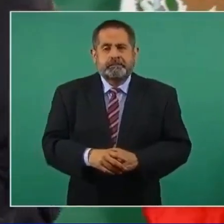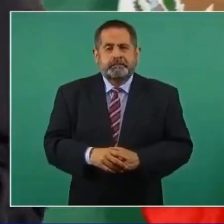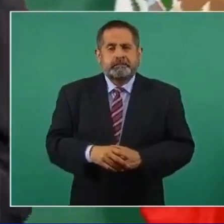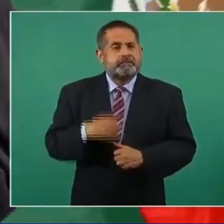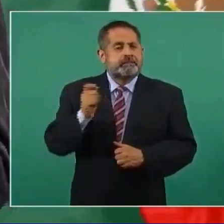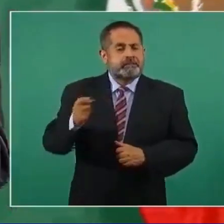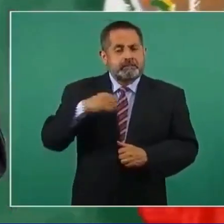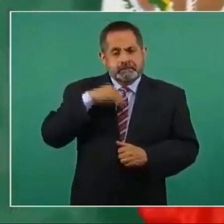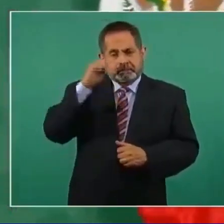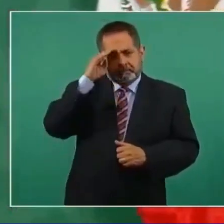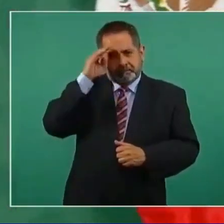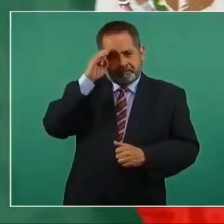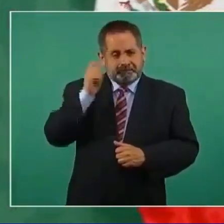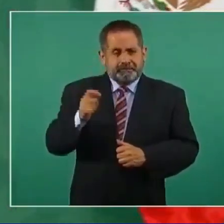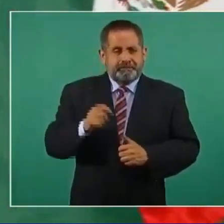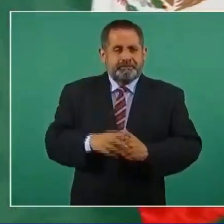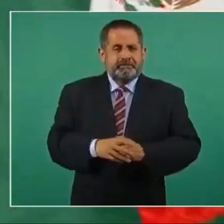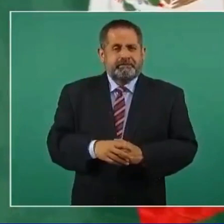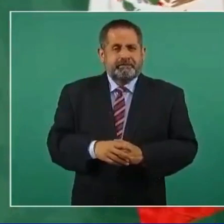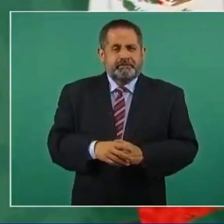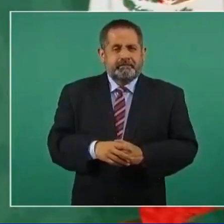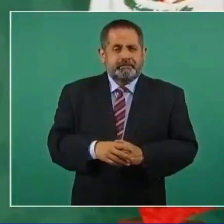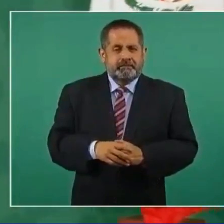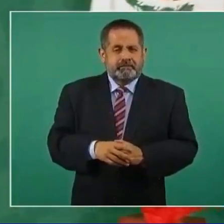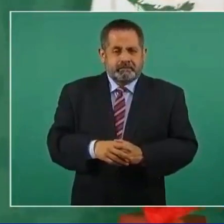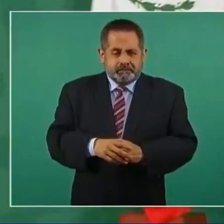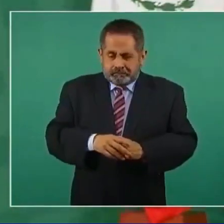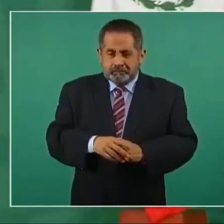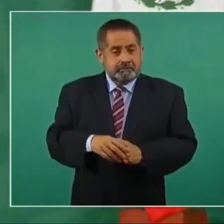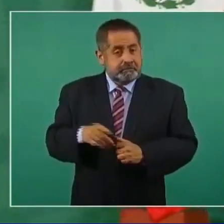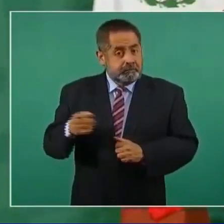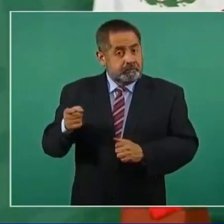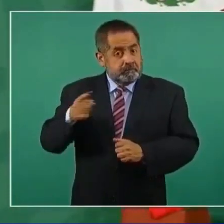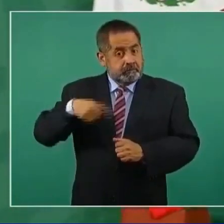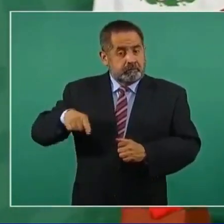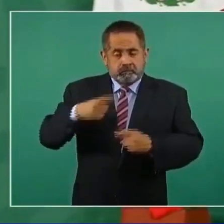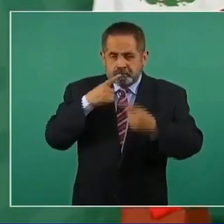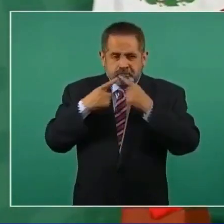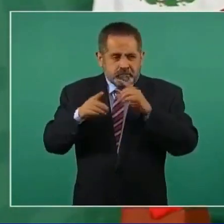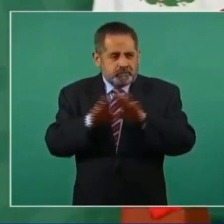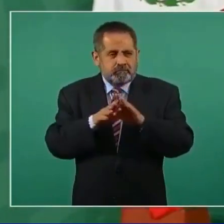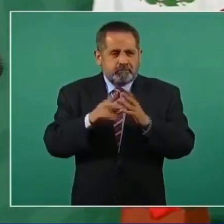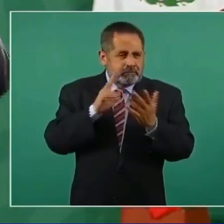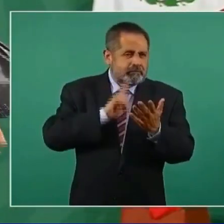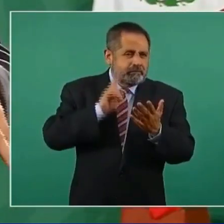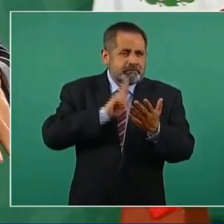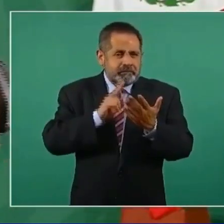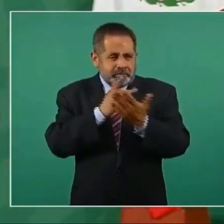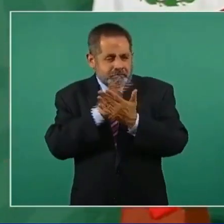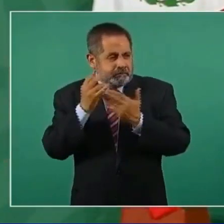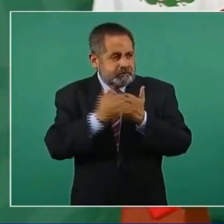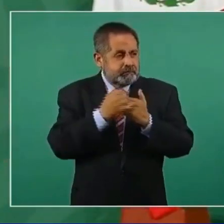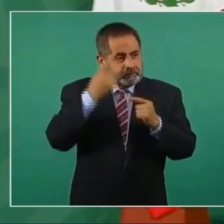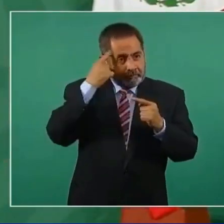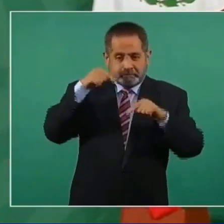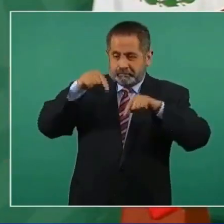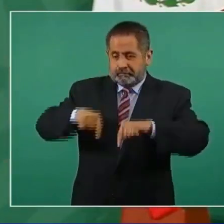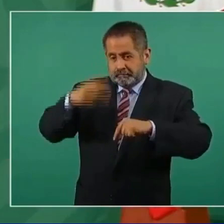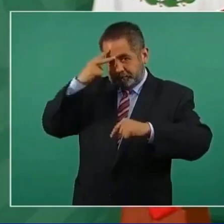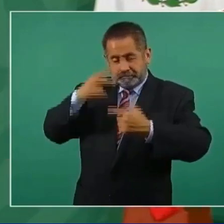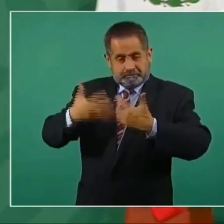Incluso se trabajó hasta en el anteproyecto para construir una refinería en México.